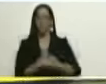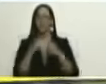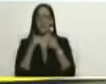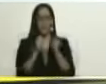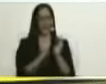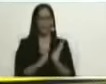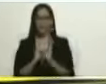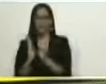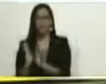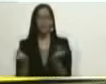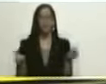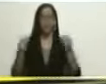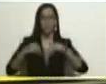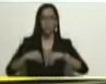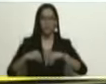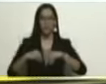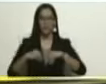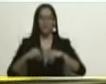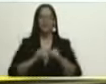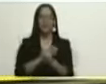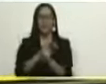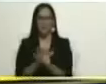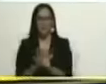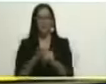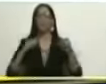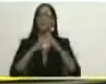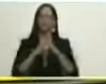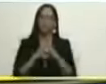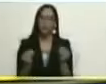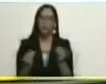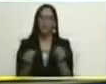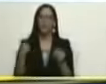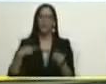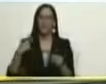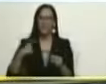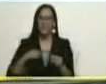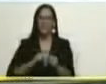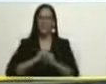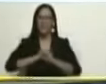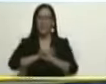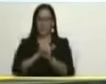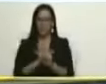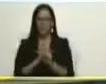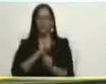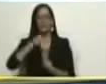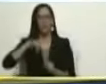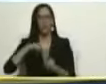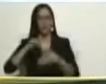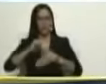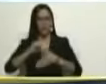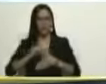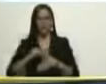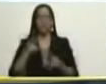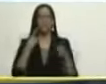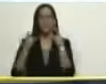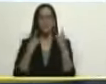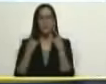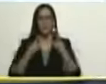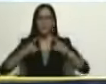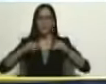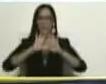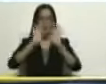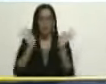manera conjunta, la pandemia y todo lo que involucró la pandemia para nuestra región? Si hubiéramos actuado de manera